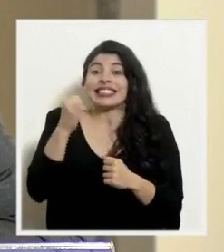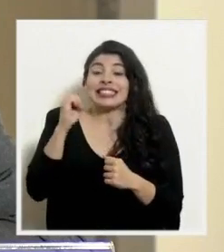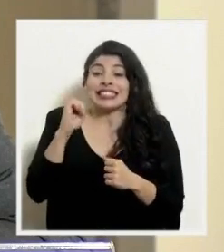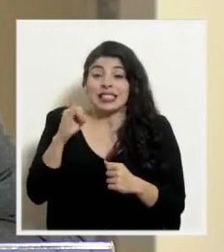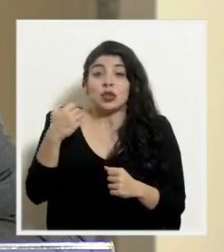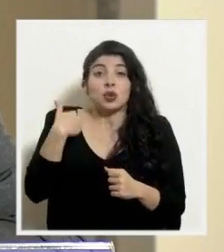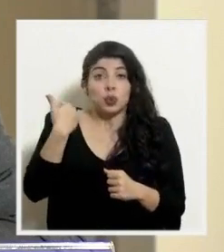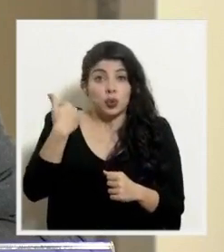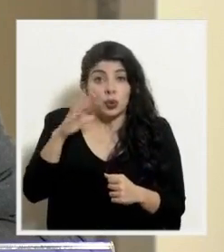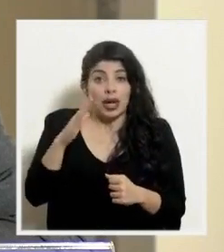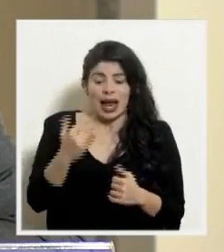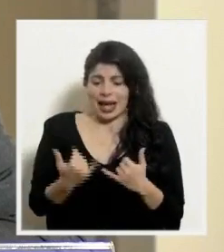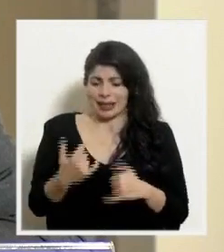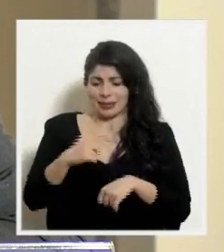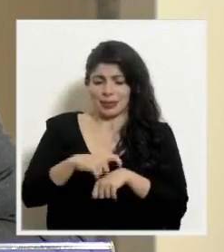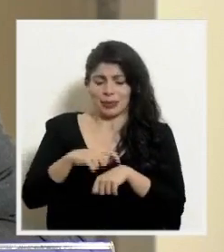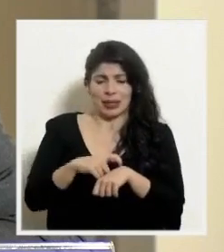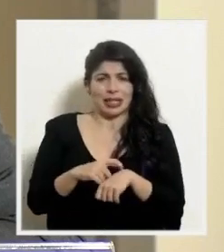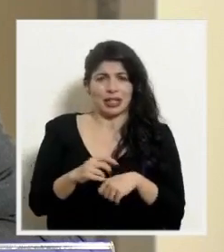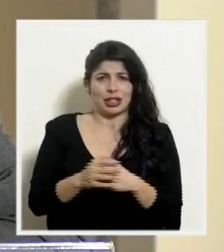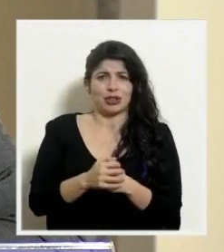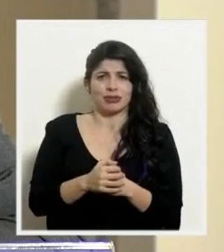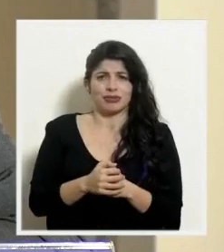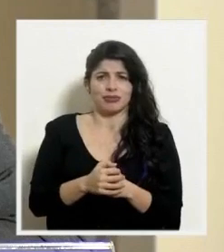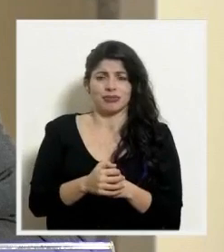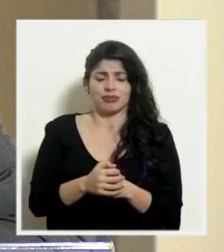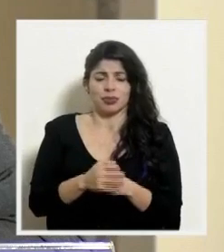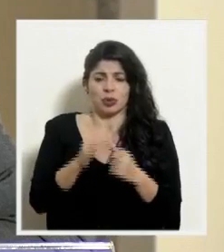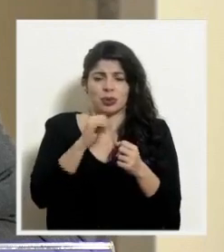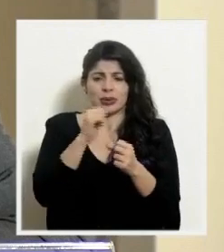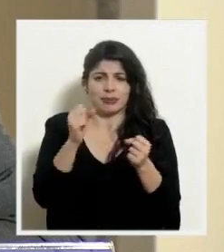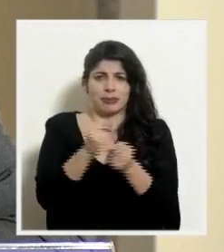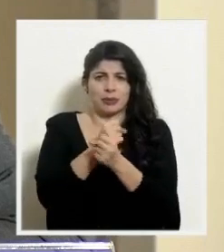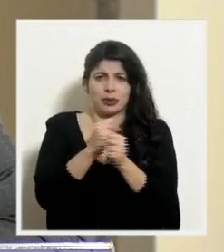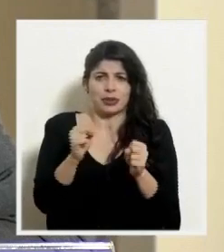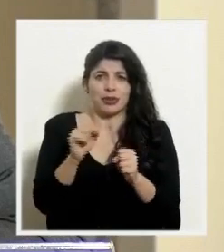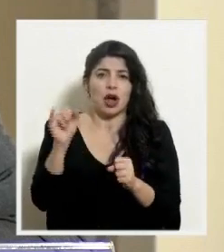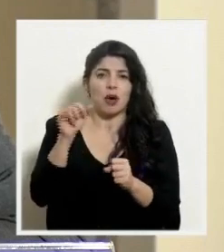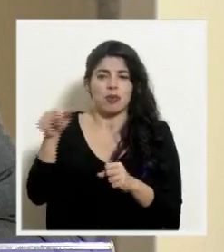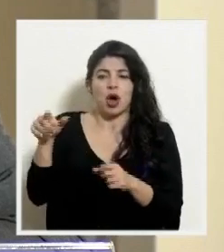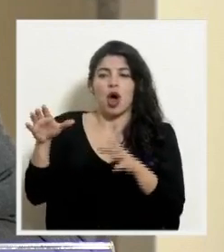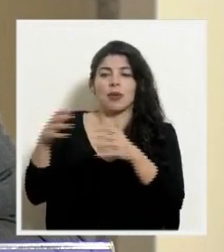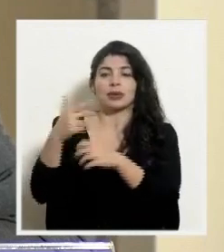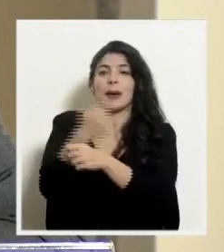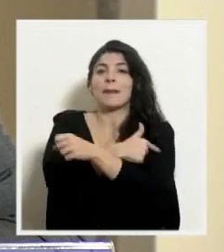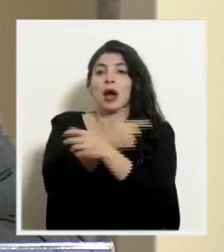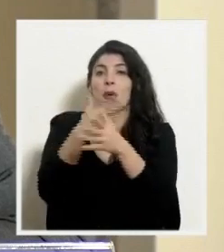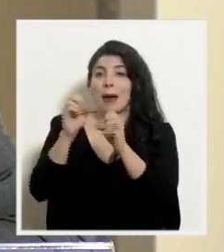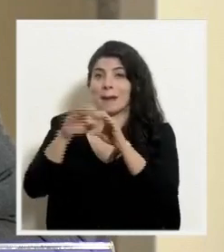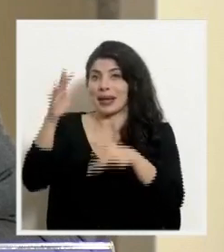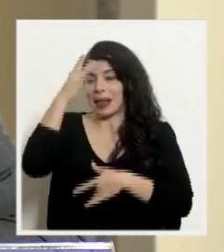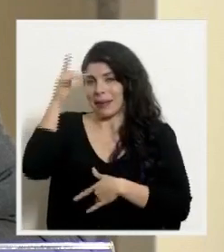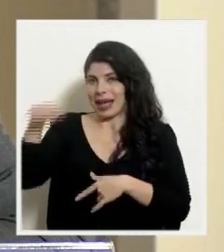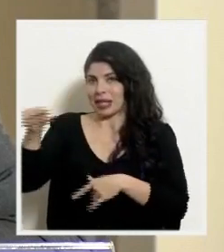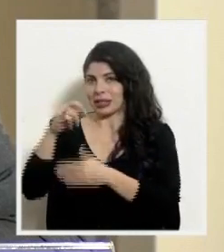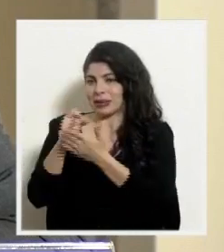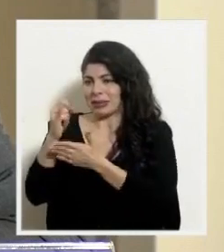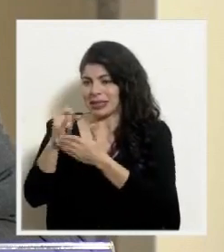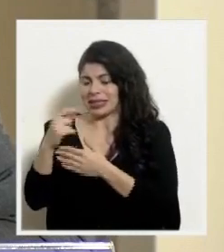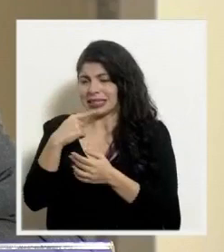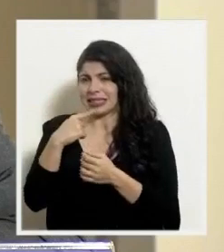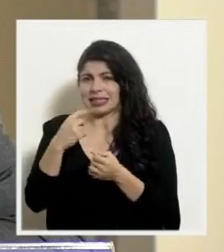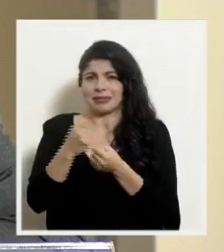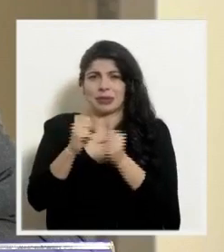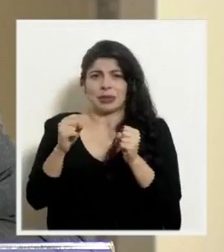hay en este momento la posibilidad, según lo que ha investigado el equipo de la Comisión de Vacunación y Epidemiología, de que